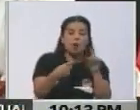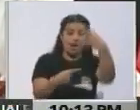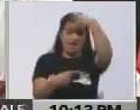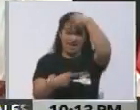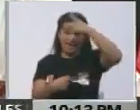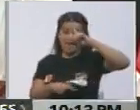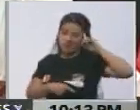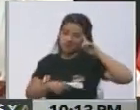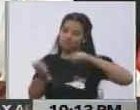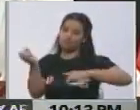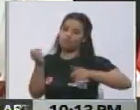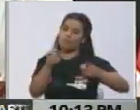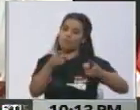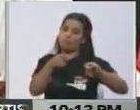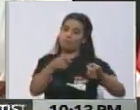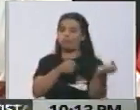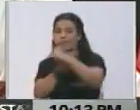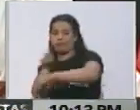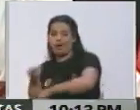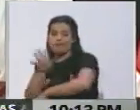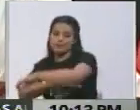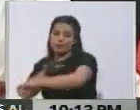Lamentablemente, perdimos con el Real Madrid.